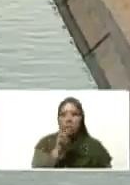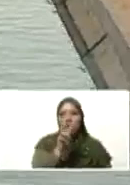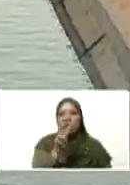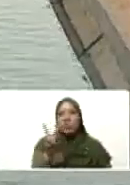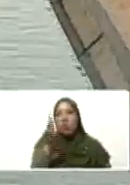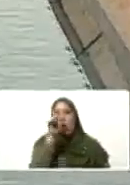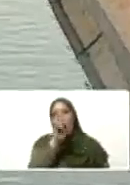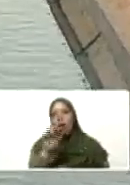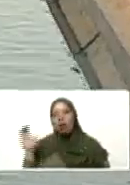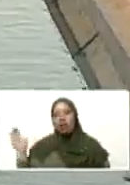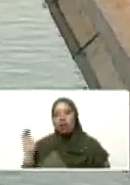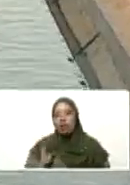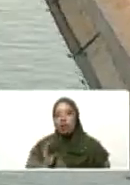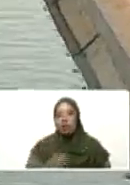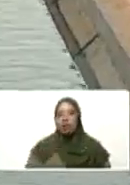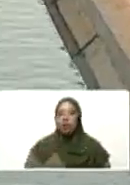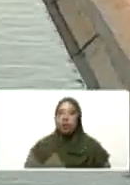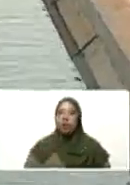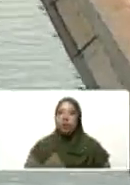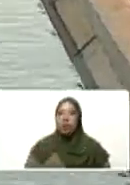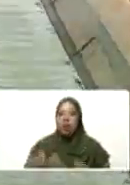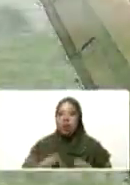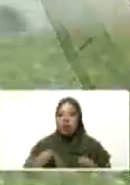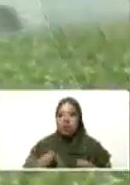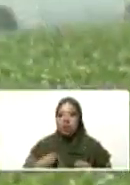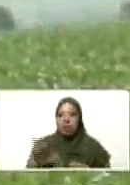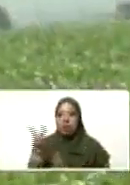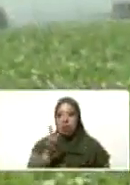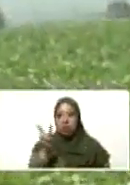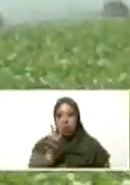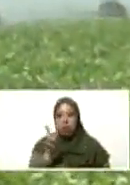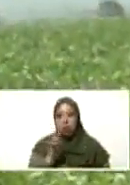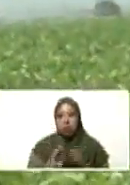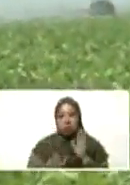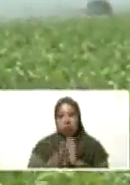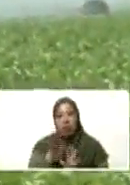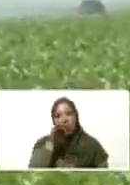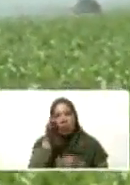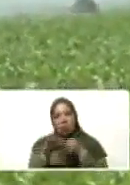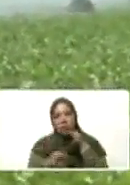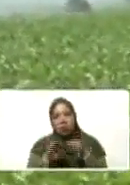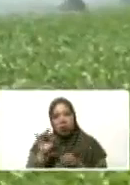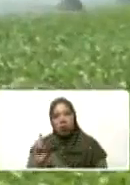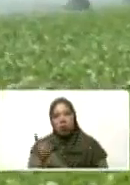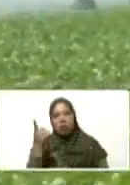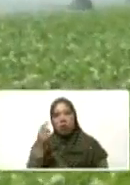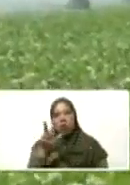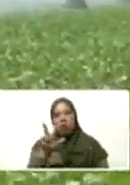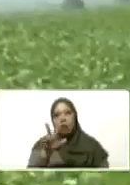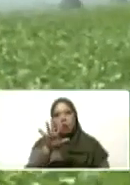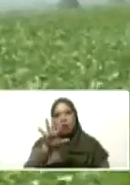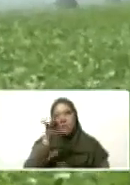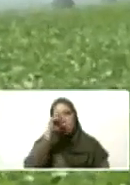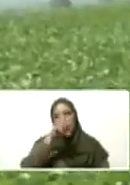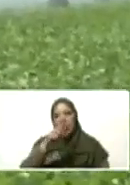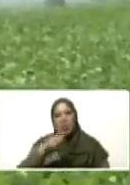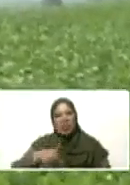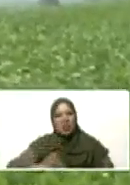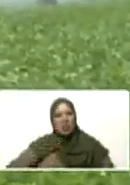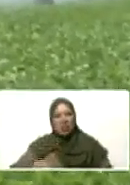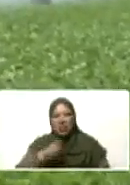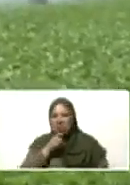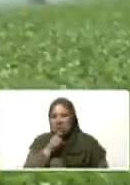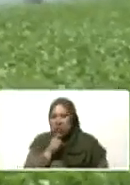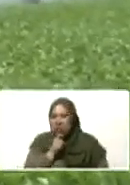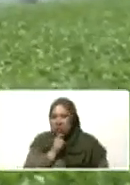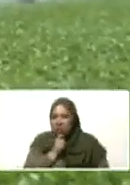años. Se estableció en Venezuela. Me estaba contando que sus primeros 3-5 años fueron muy, muy